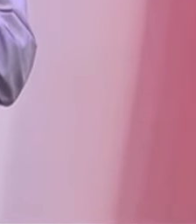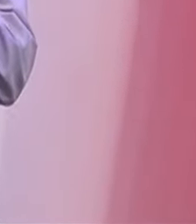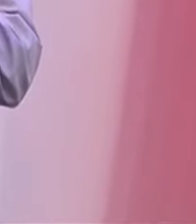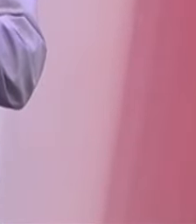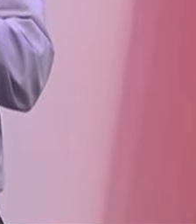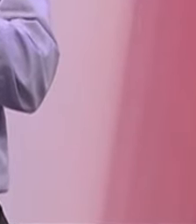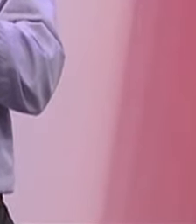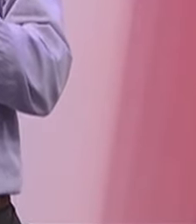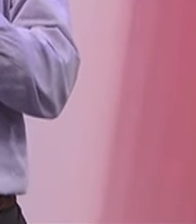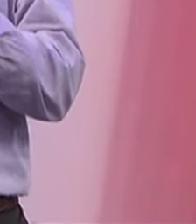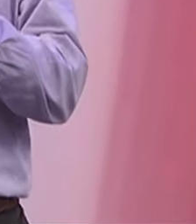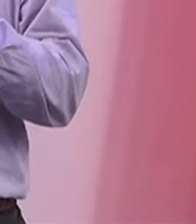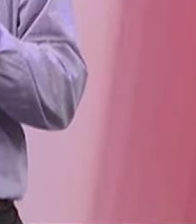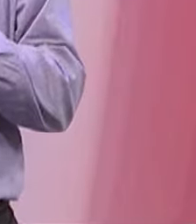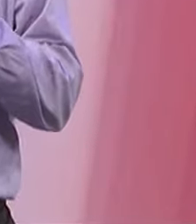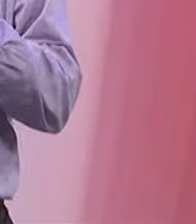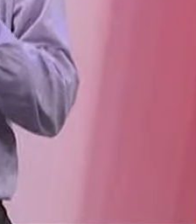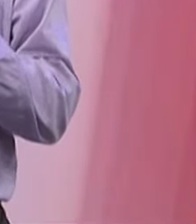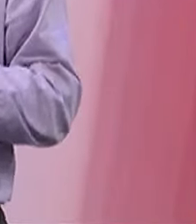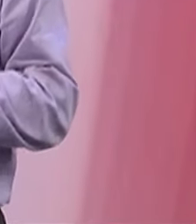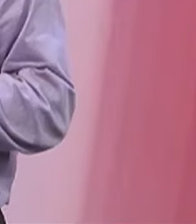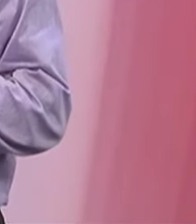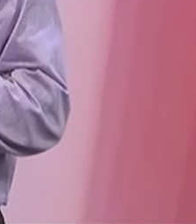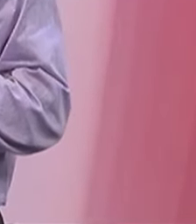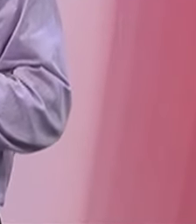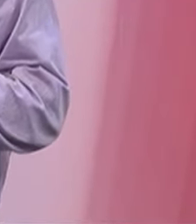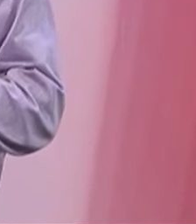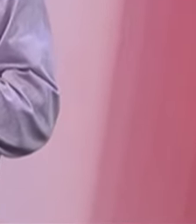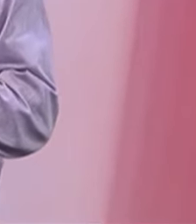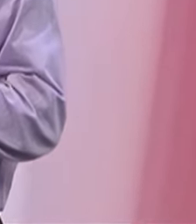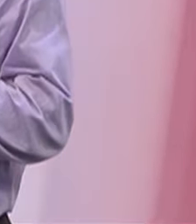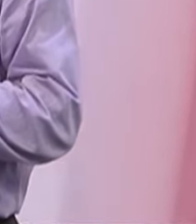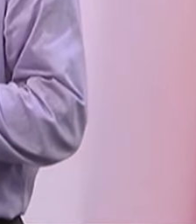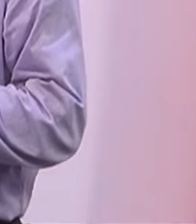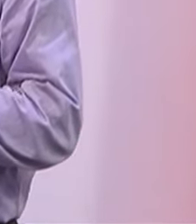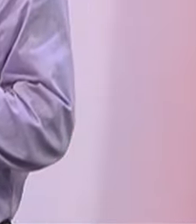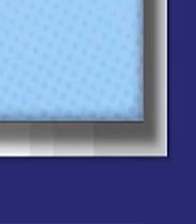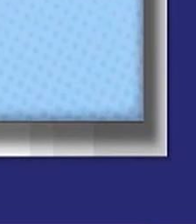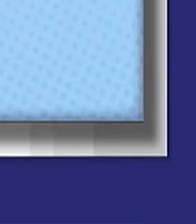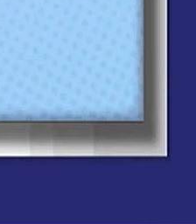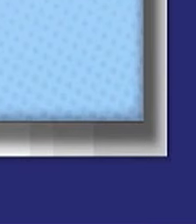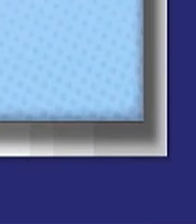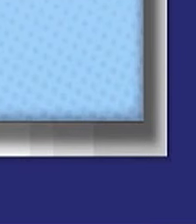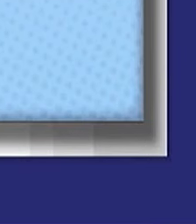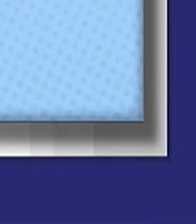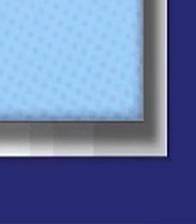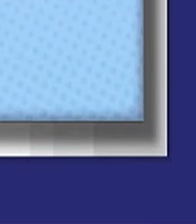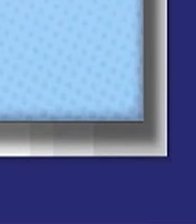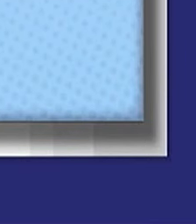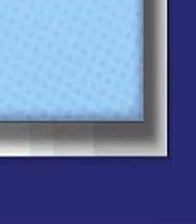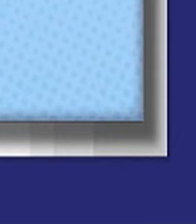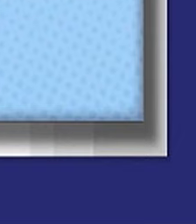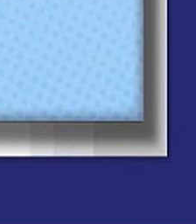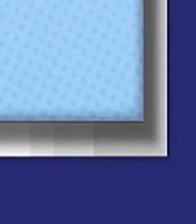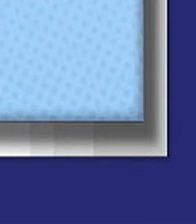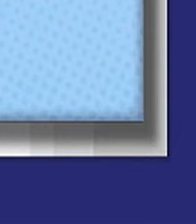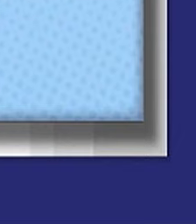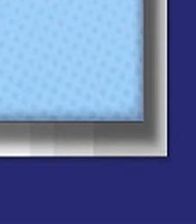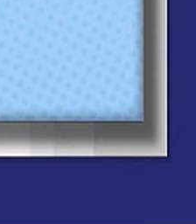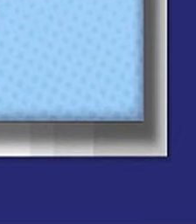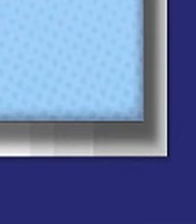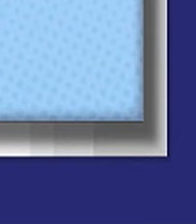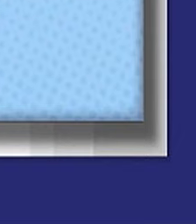¿Okay? Unimos dos palabras. Nosotros tenemos muy pocas contracciones, pero en inglés se utilizan mucho.